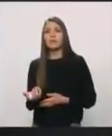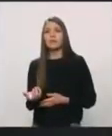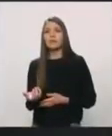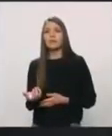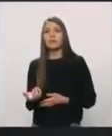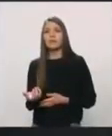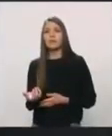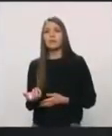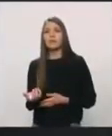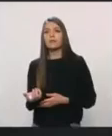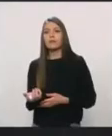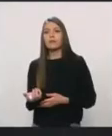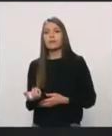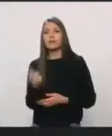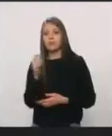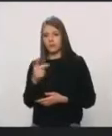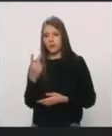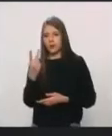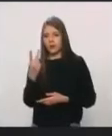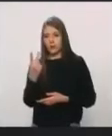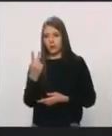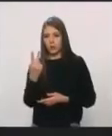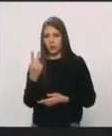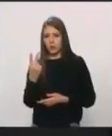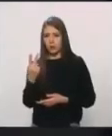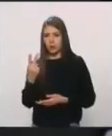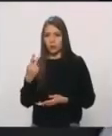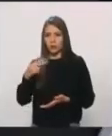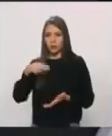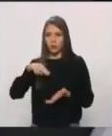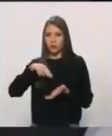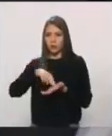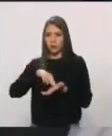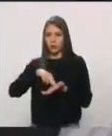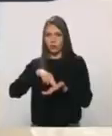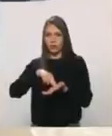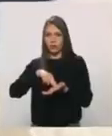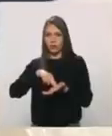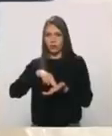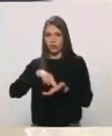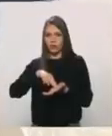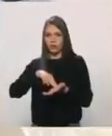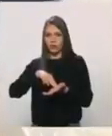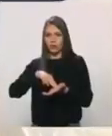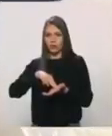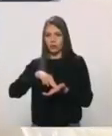compresiones. ¿Cómo las voy a hacer? Con 2 dedos, inclina un poco tus dedos y que sea un poco vertical.